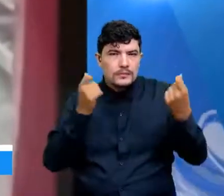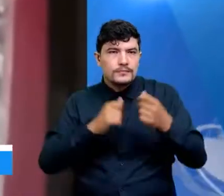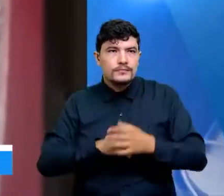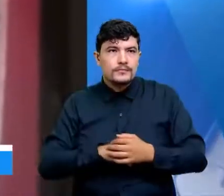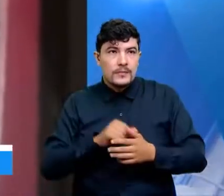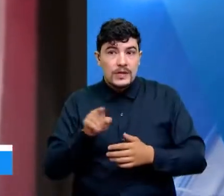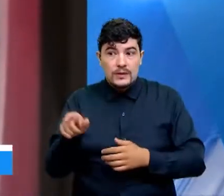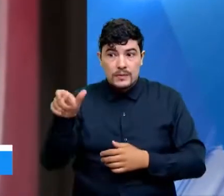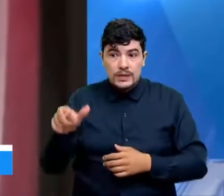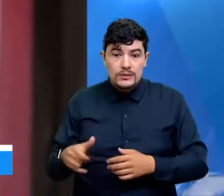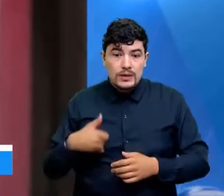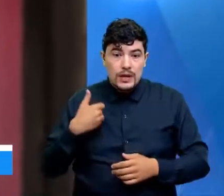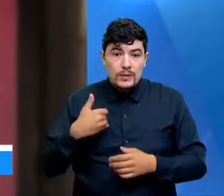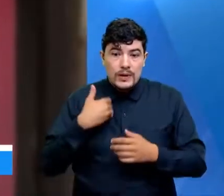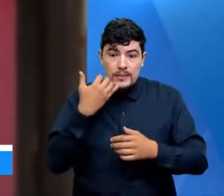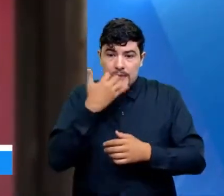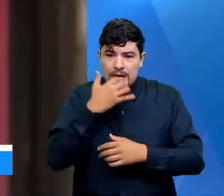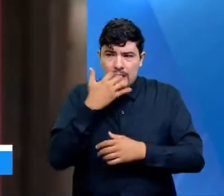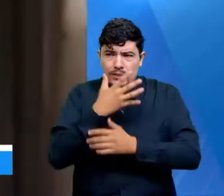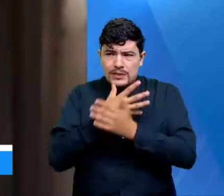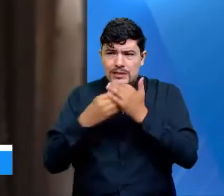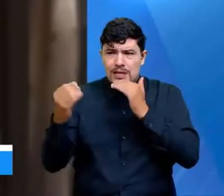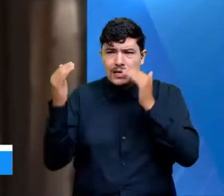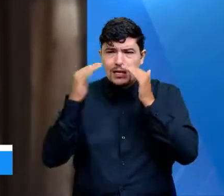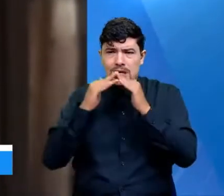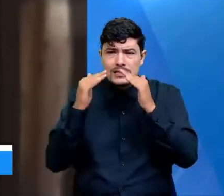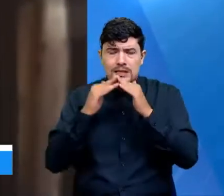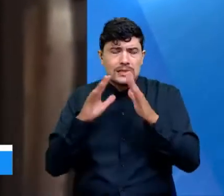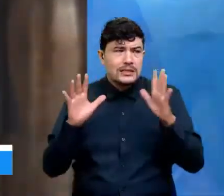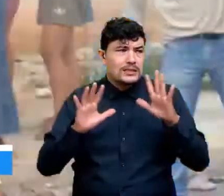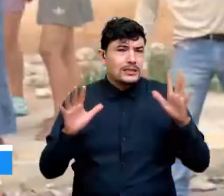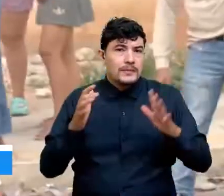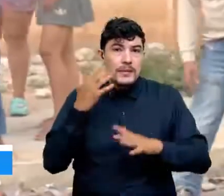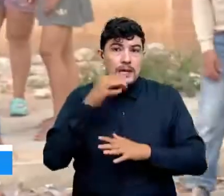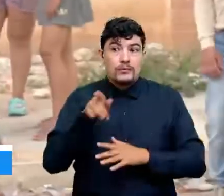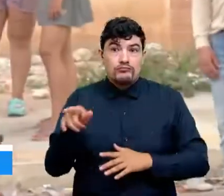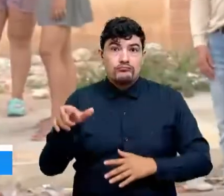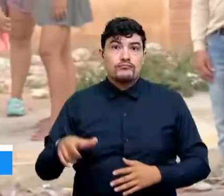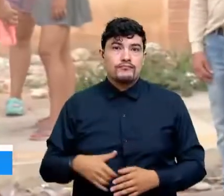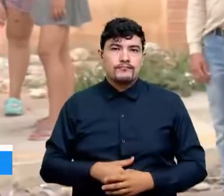joven tiene miedo hasta de salir a la calle.